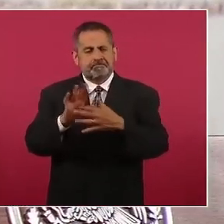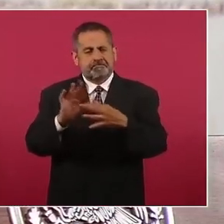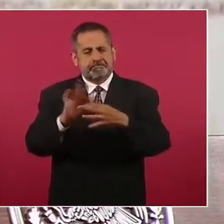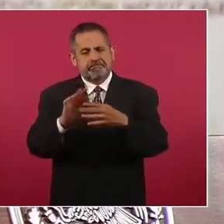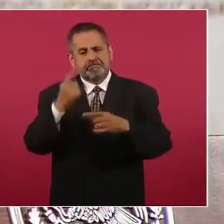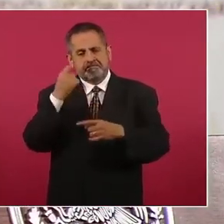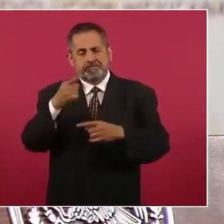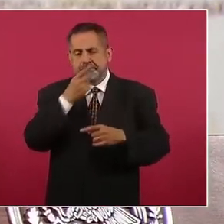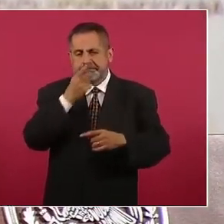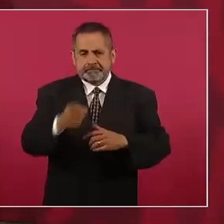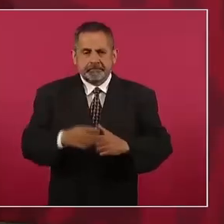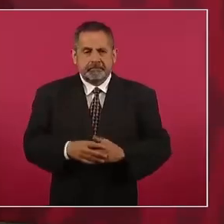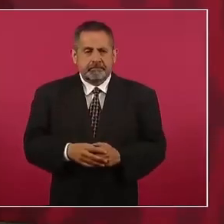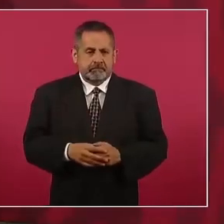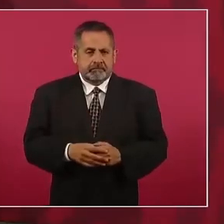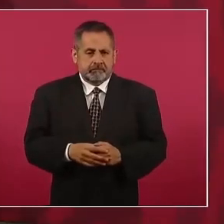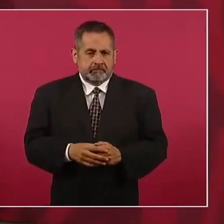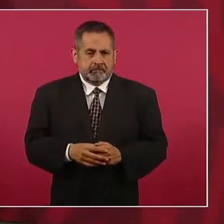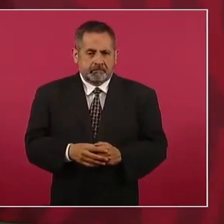Primero,